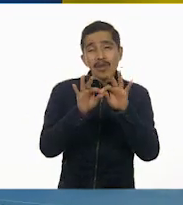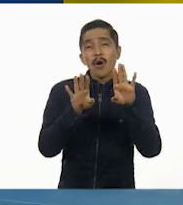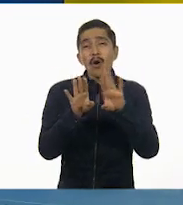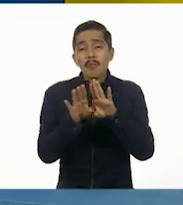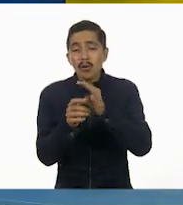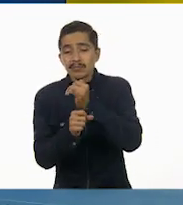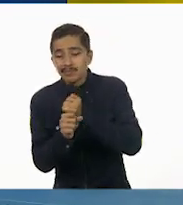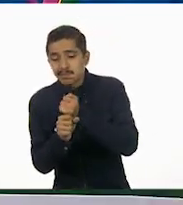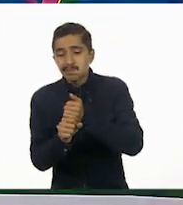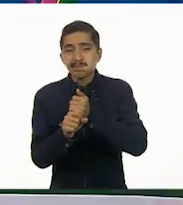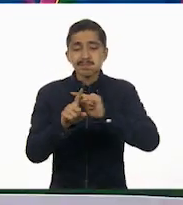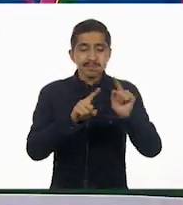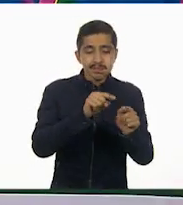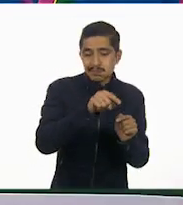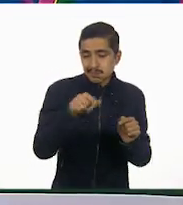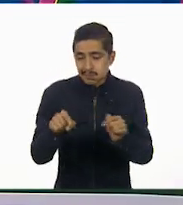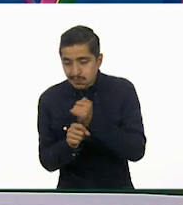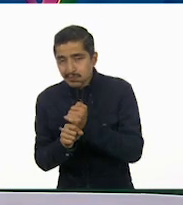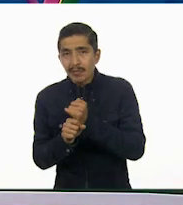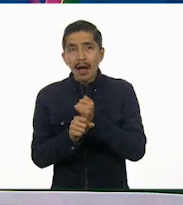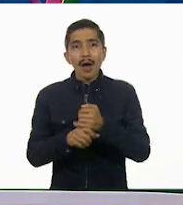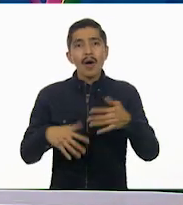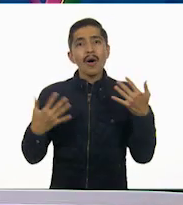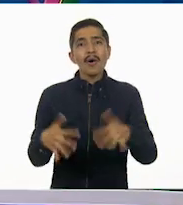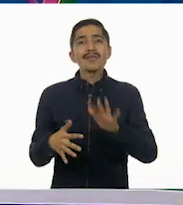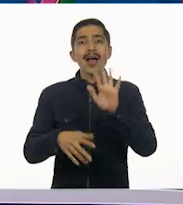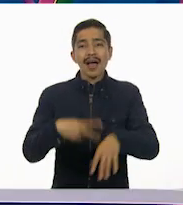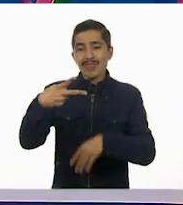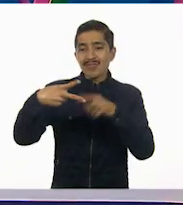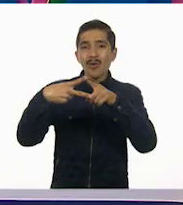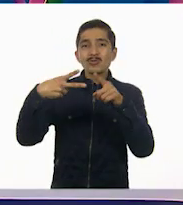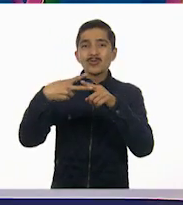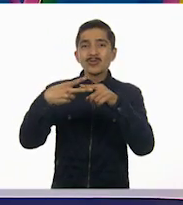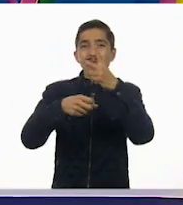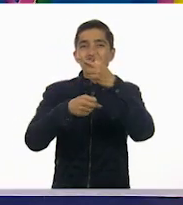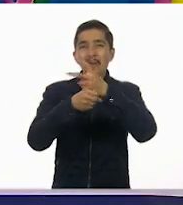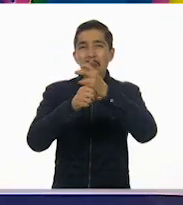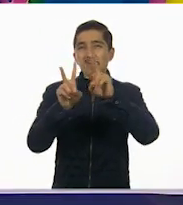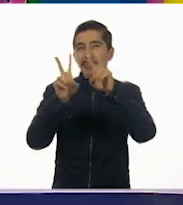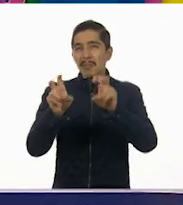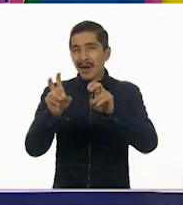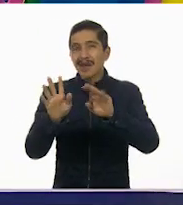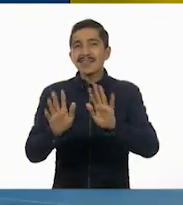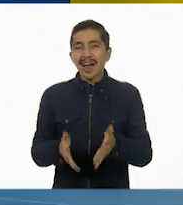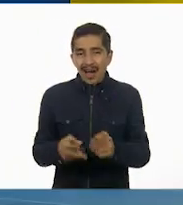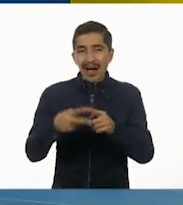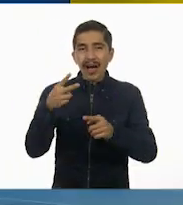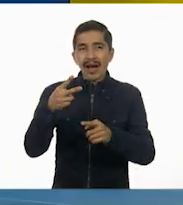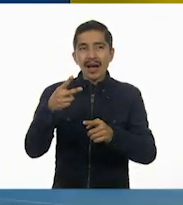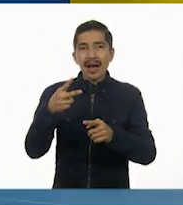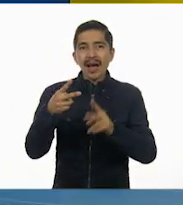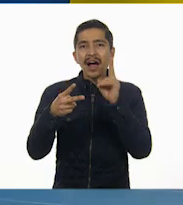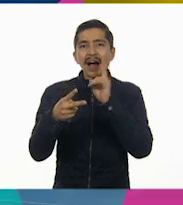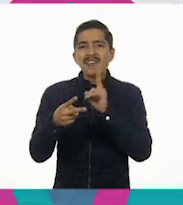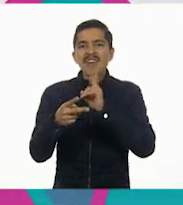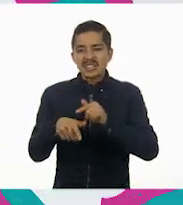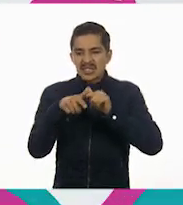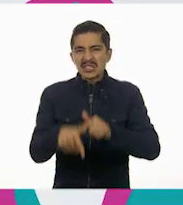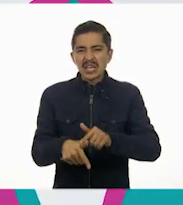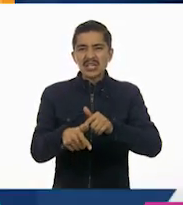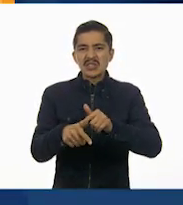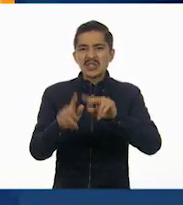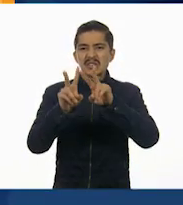consulta. Oye, Vero, ya avanzamos 2 subtemas. Veamos qué información hallamos en nuestro siguiente